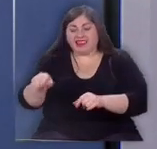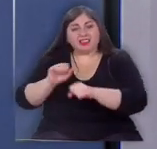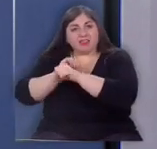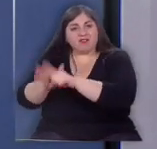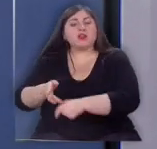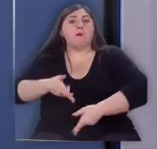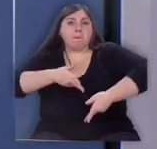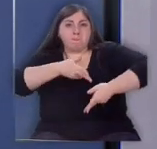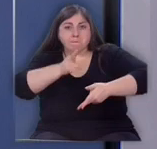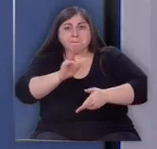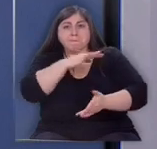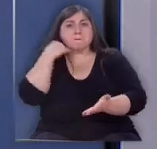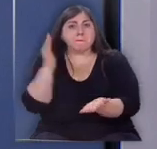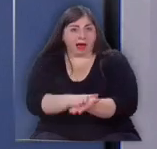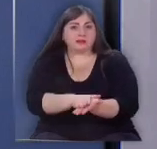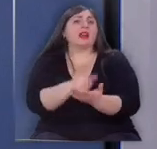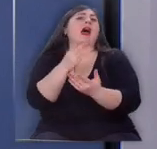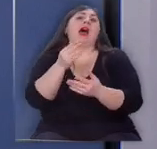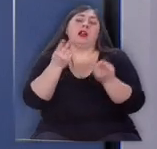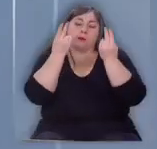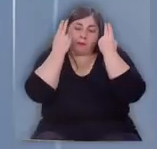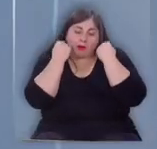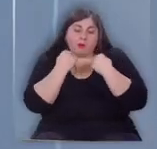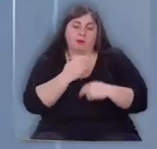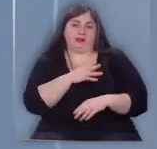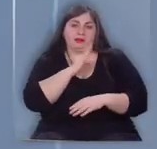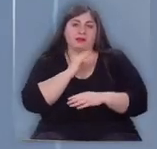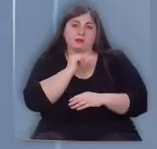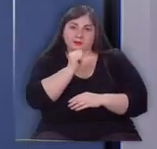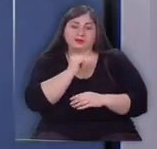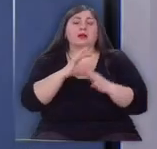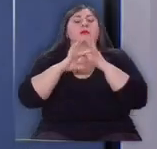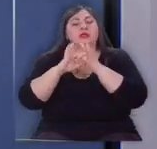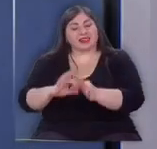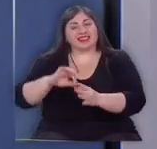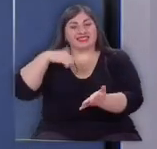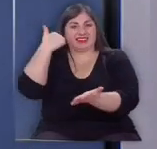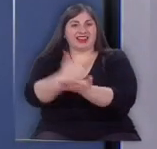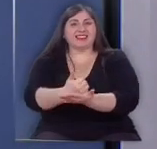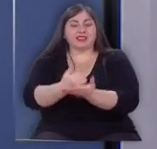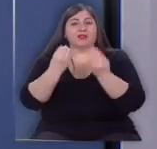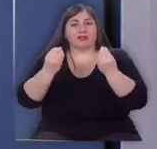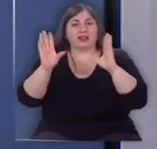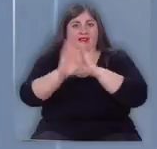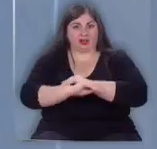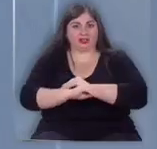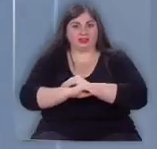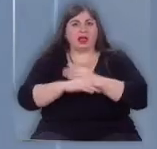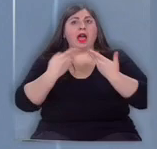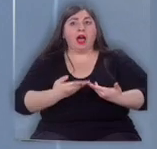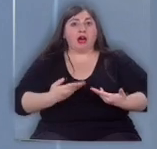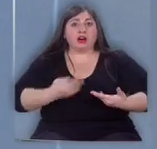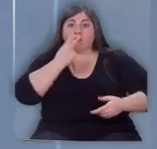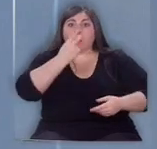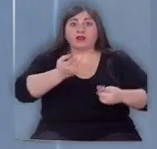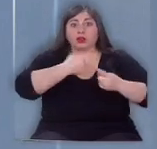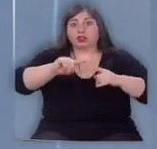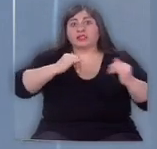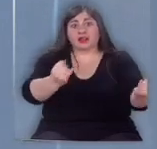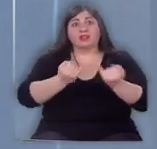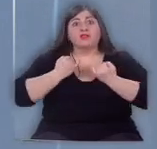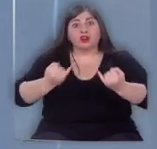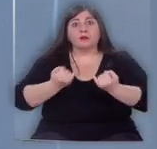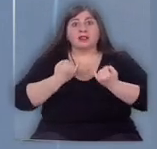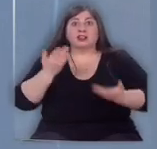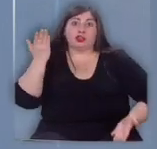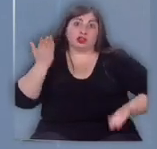mata, y sobre todo a los más humildes. Alcaldesa, muchas gracias por estar junto a nosotros. Muchas gracias a ustedes. Buenas noches. Vamos a revisar ahora otras informaciones. En el contraste,